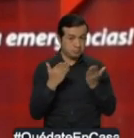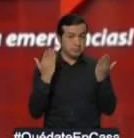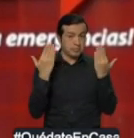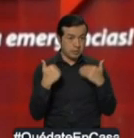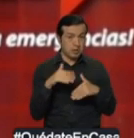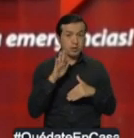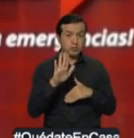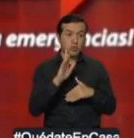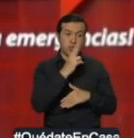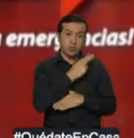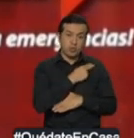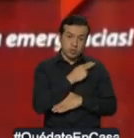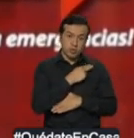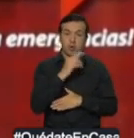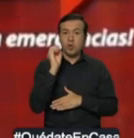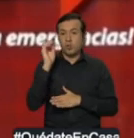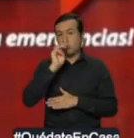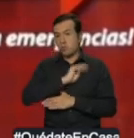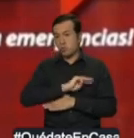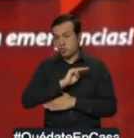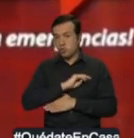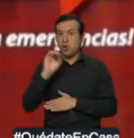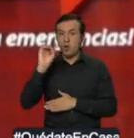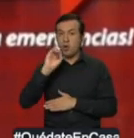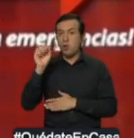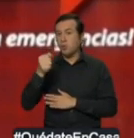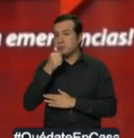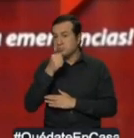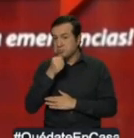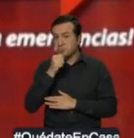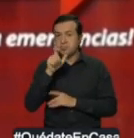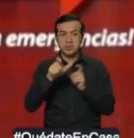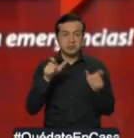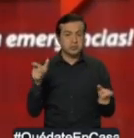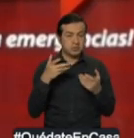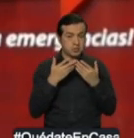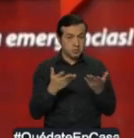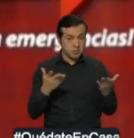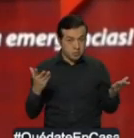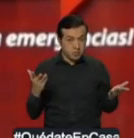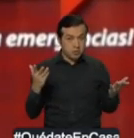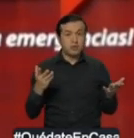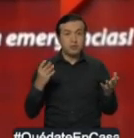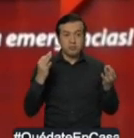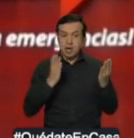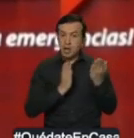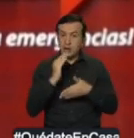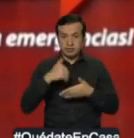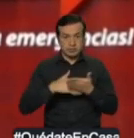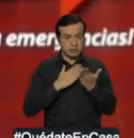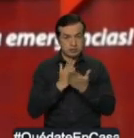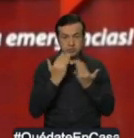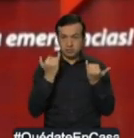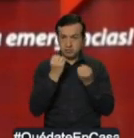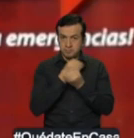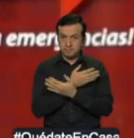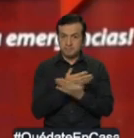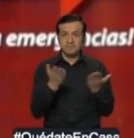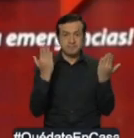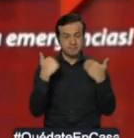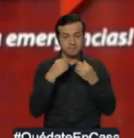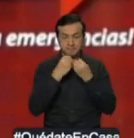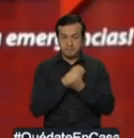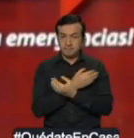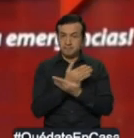desde la academia desde los municipios desde la opinión pública la ciudadanía que tenga pleno acceso en este sentido esta sería mi